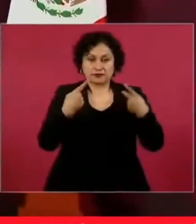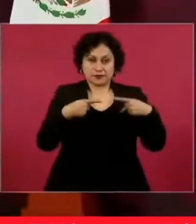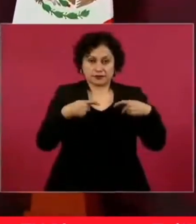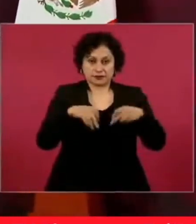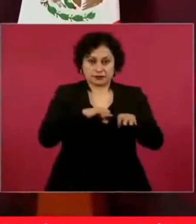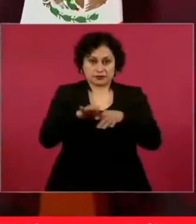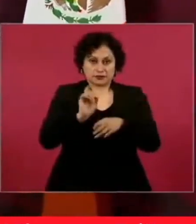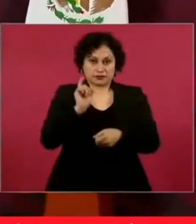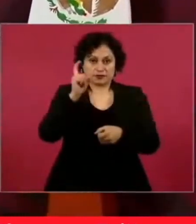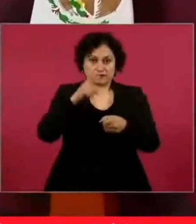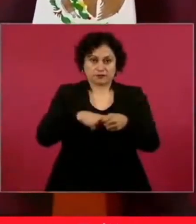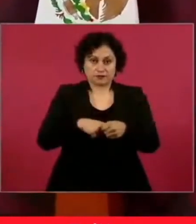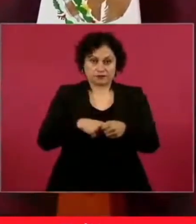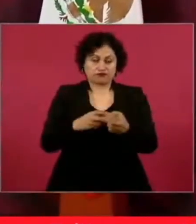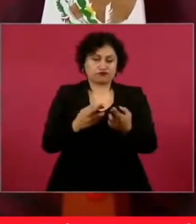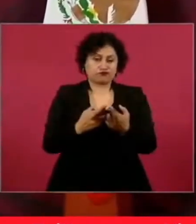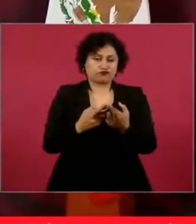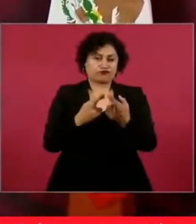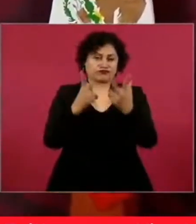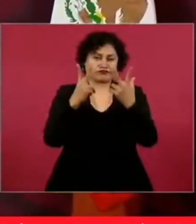récord,